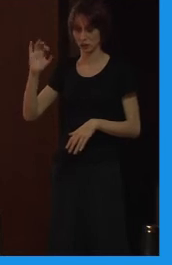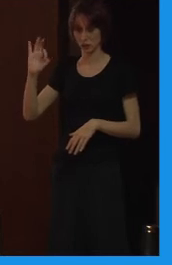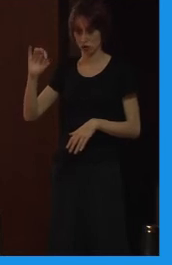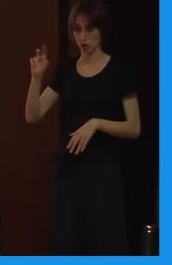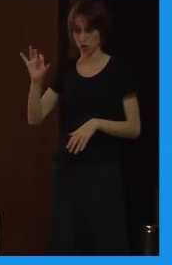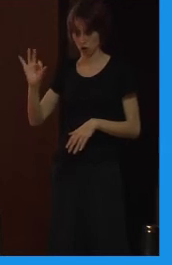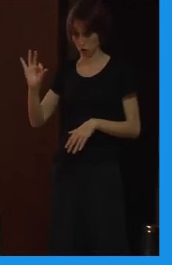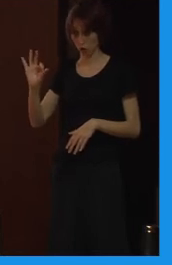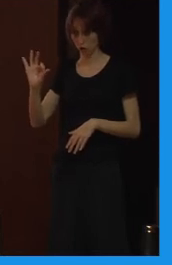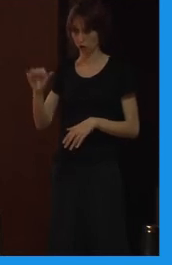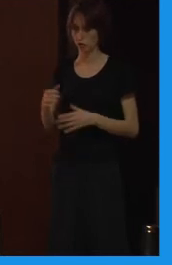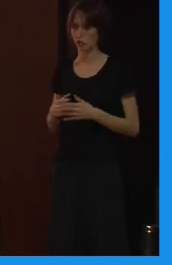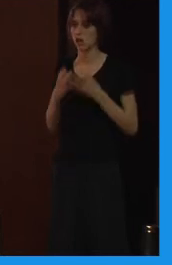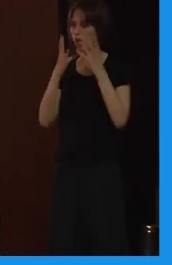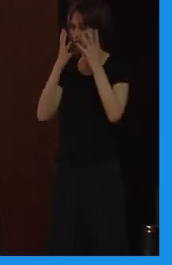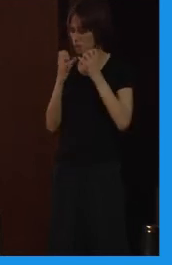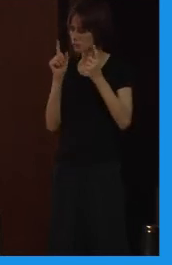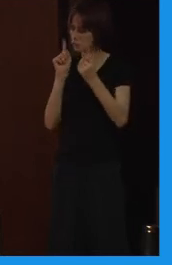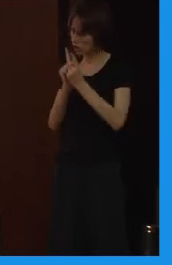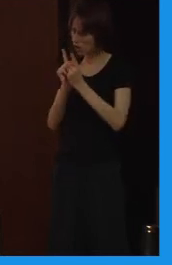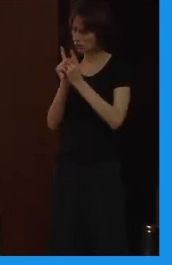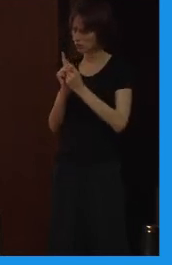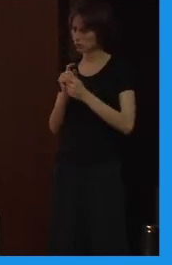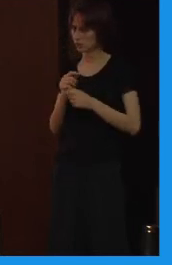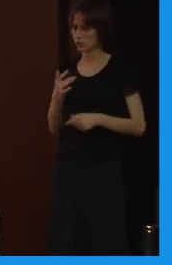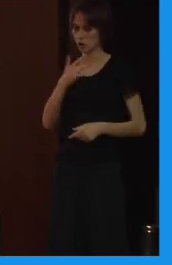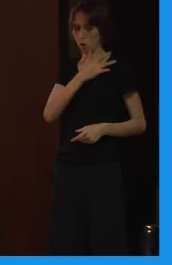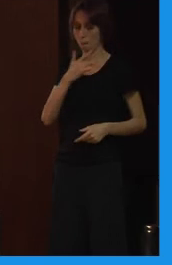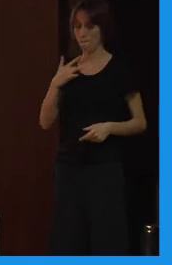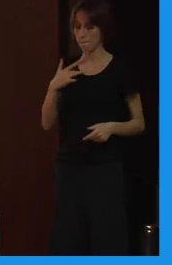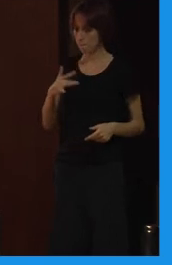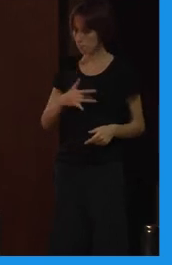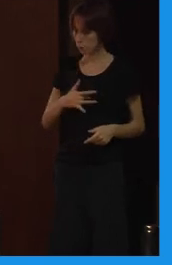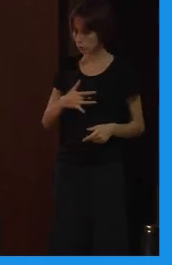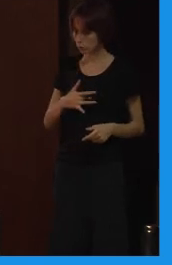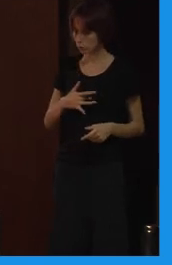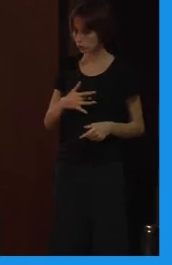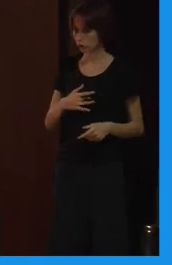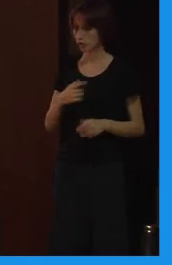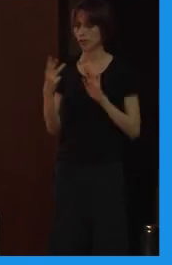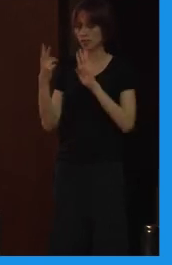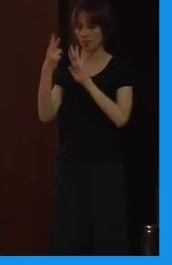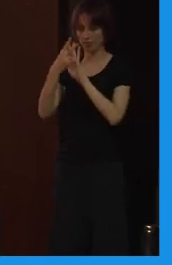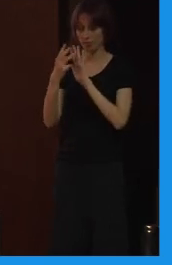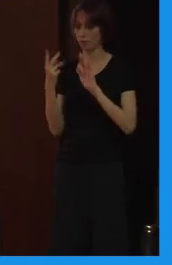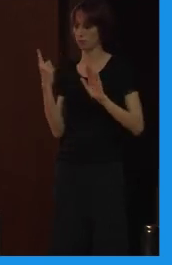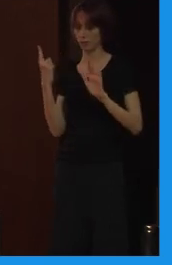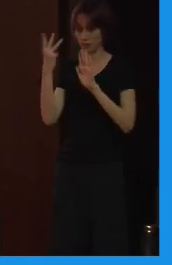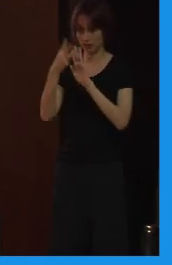los puntos dolorosos, 16 de 18, no 11, sino que tenían, era una fibromialgia, os estoy comentando, muy